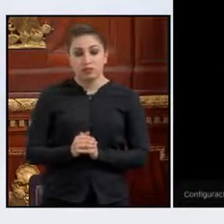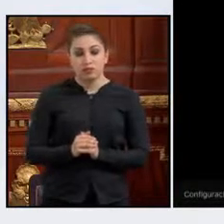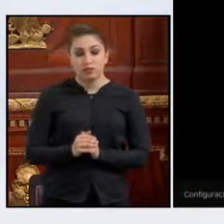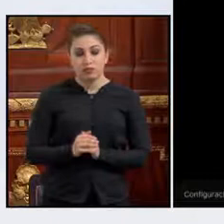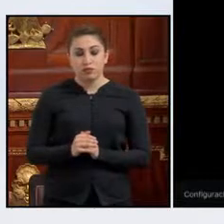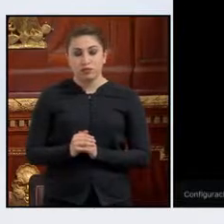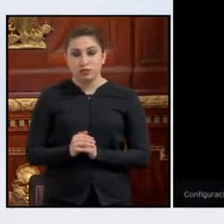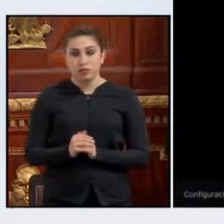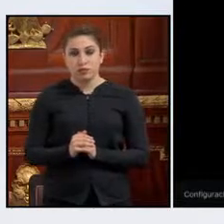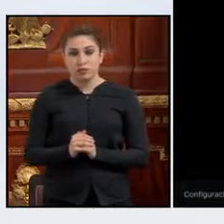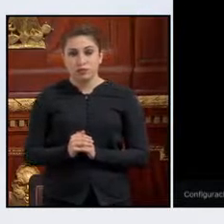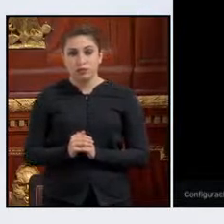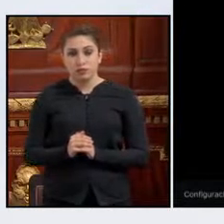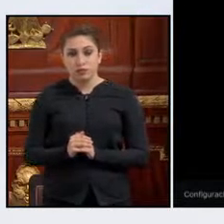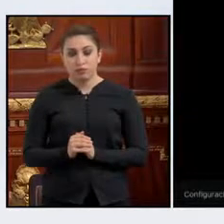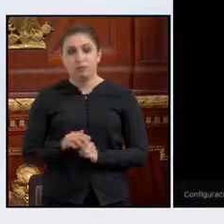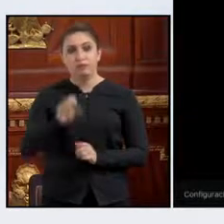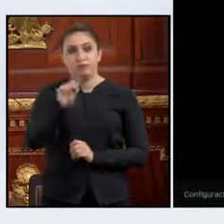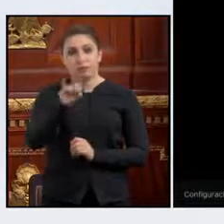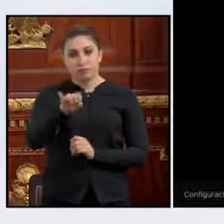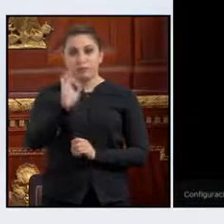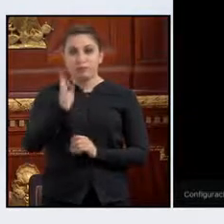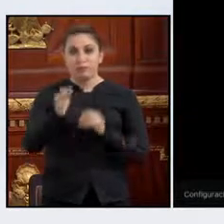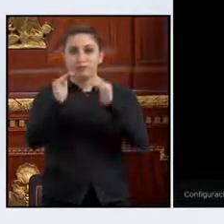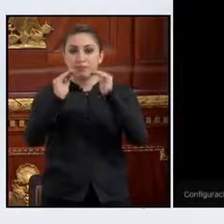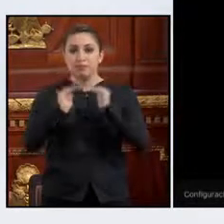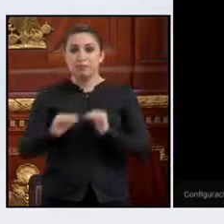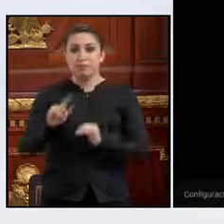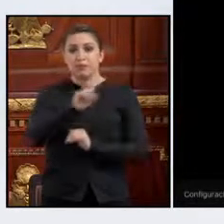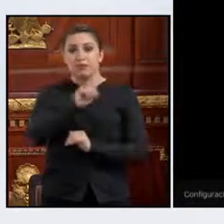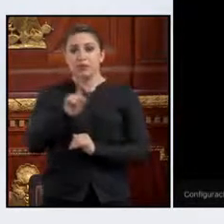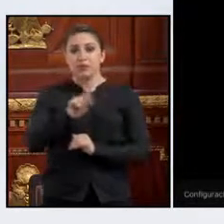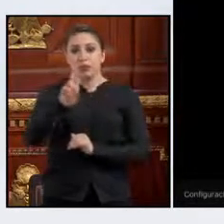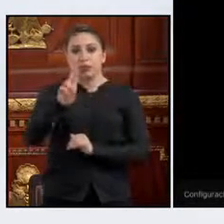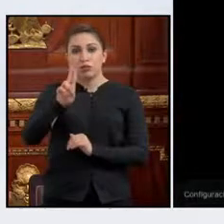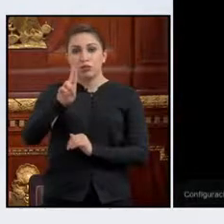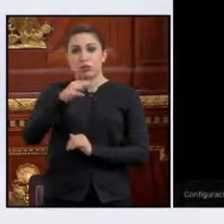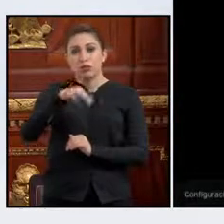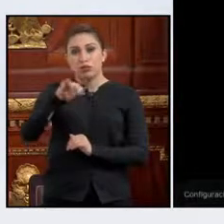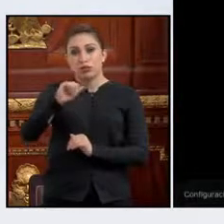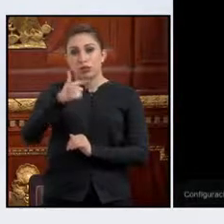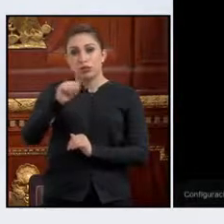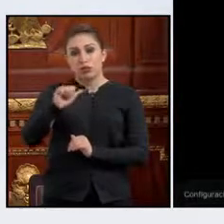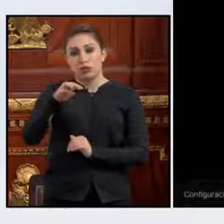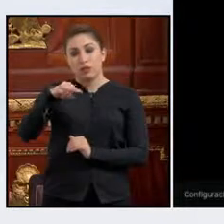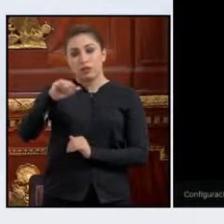Fonriaris de la Isla, a favor. Zúñiga Cerón Marisela.